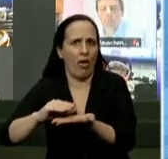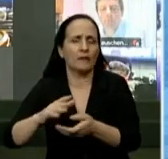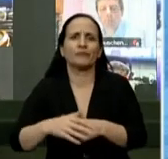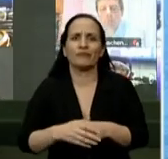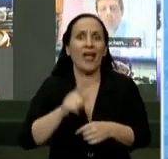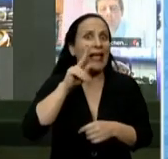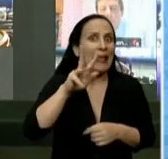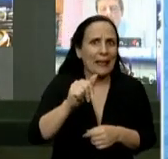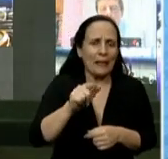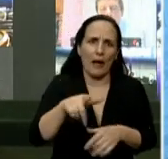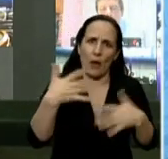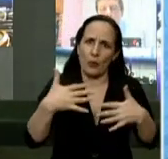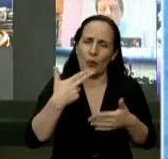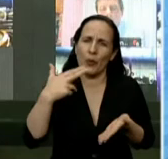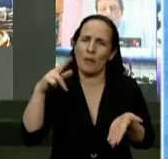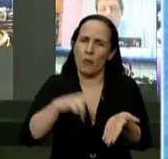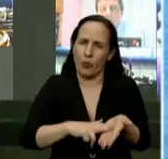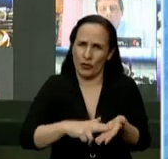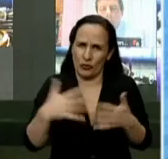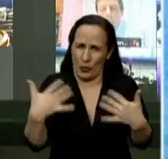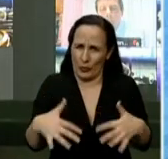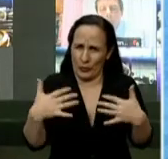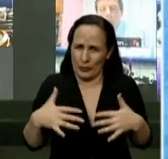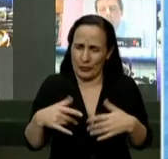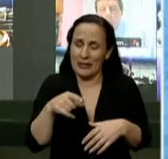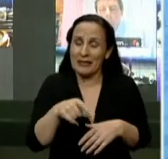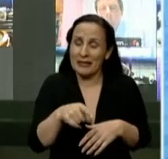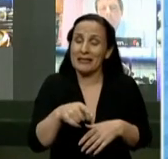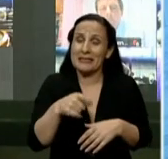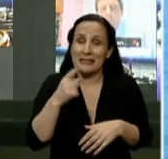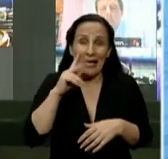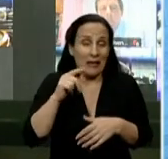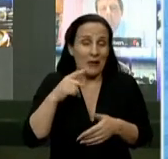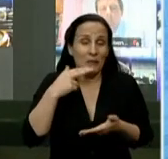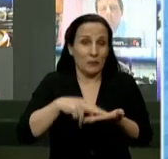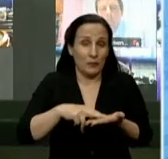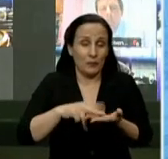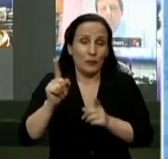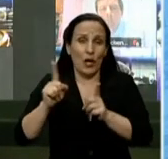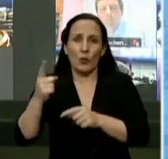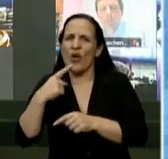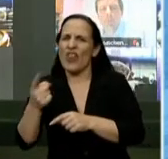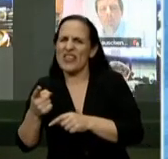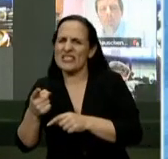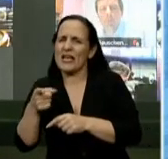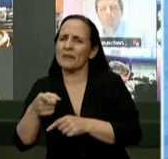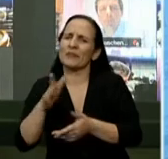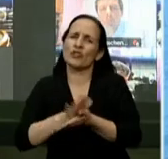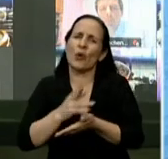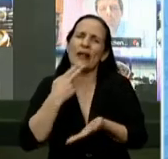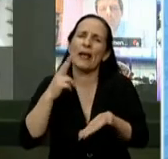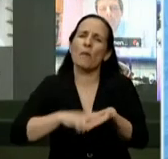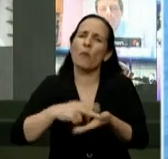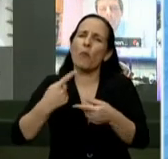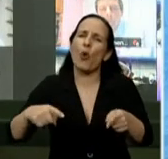valor agregado, que es un impuesto regresivo y en el que, así como otros destacaron el peso que tienen los impuestos